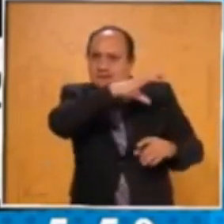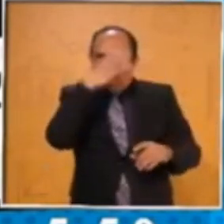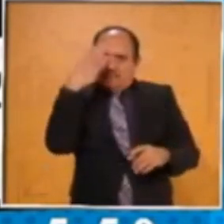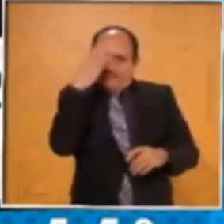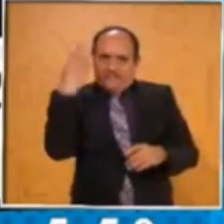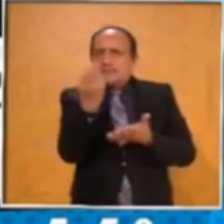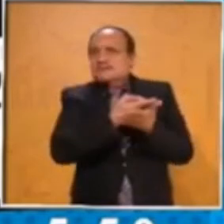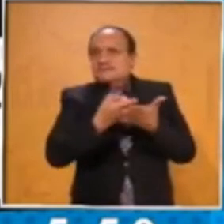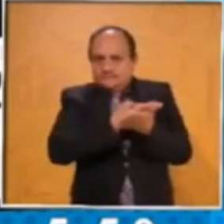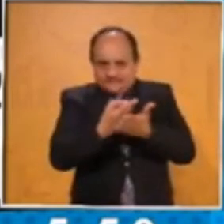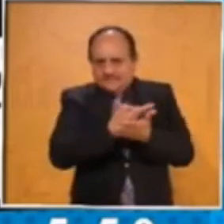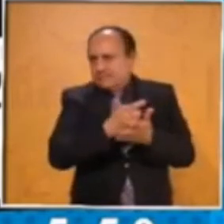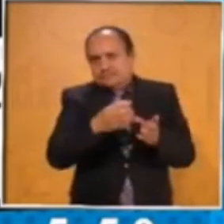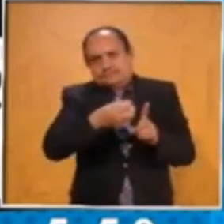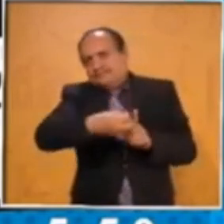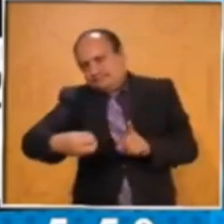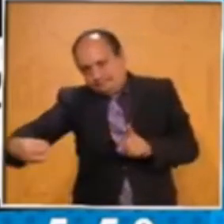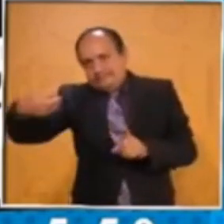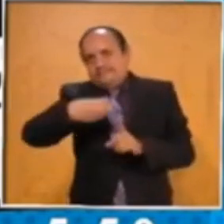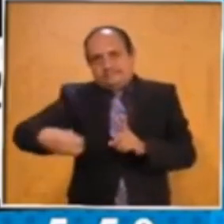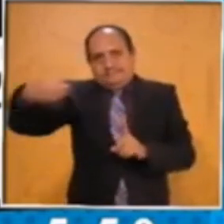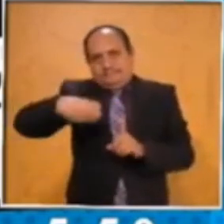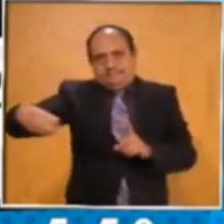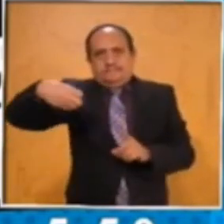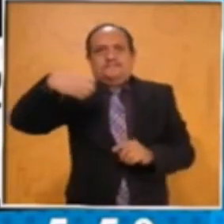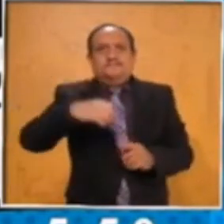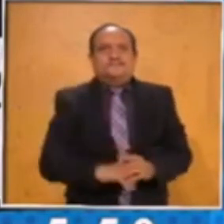con dibujos, etcétera, etcétera, etcétera.